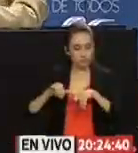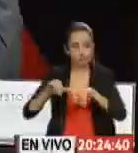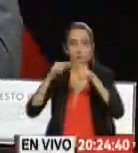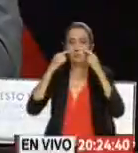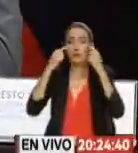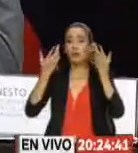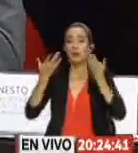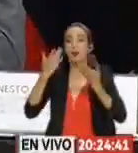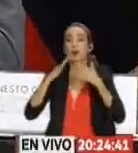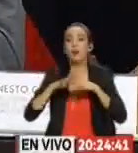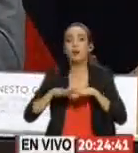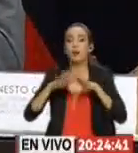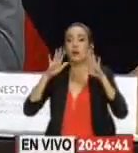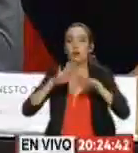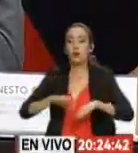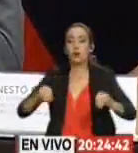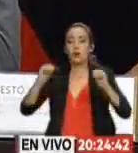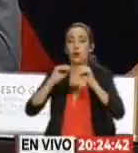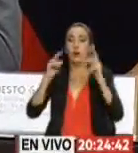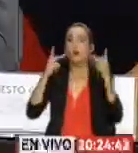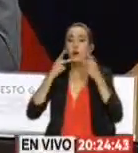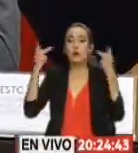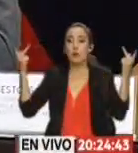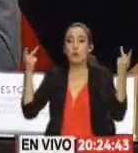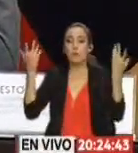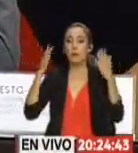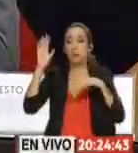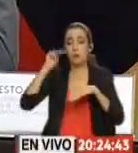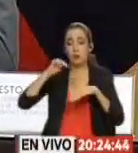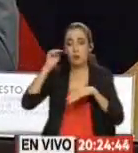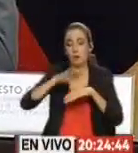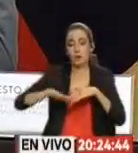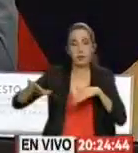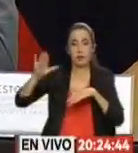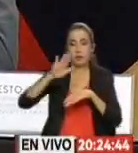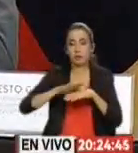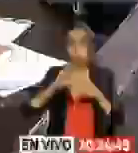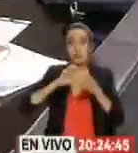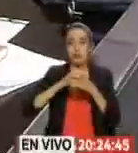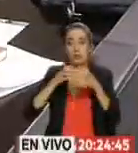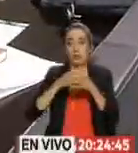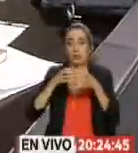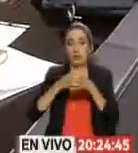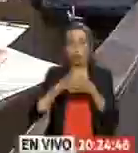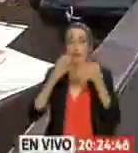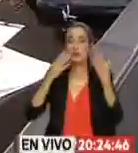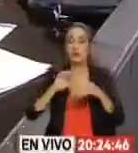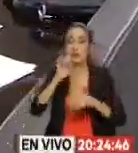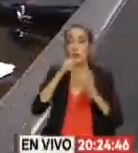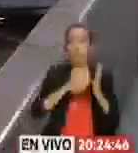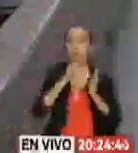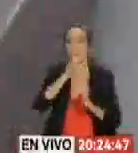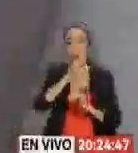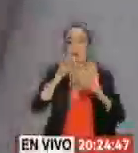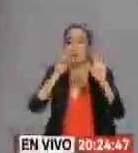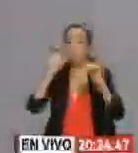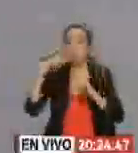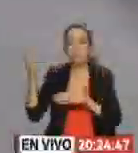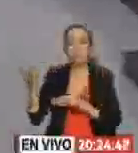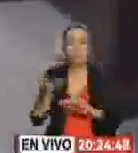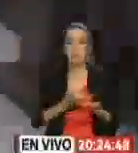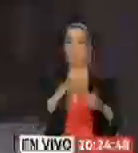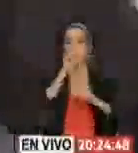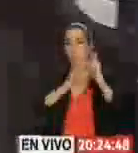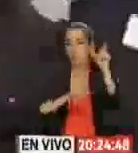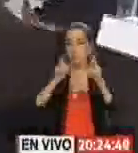colectivo entre la empresa pública de transporte de pasajeros de Quito y el Comité de Trabajadores. Son 1.360 los trabajadores